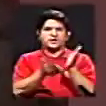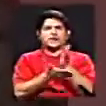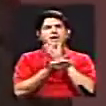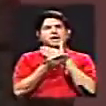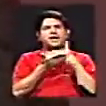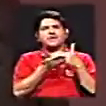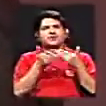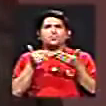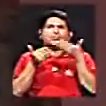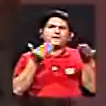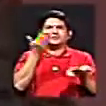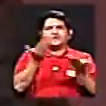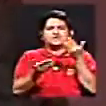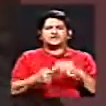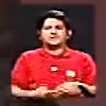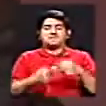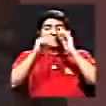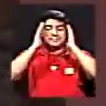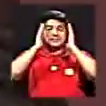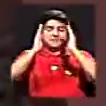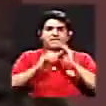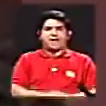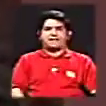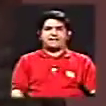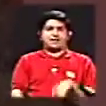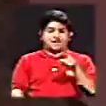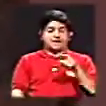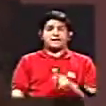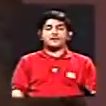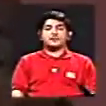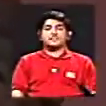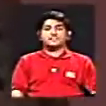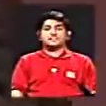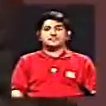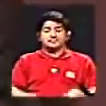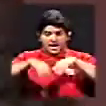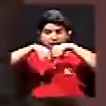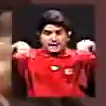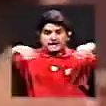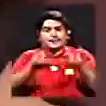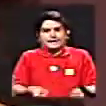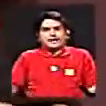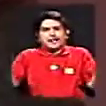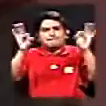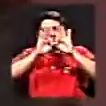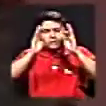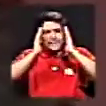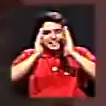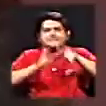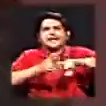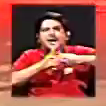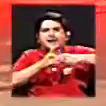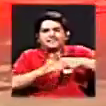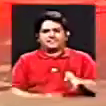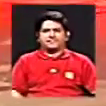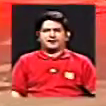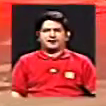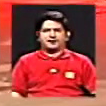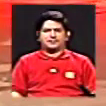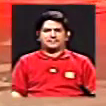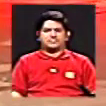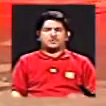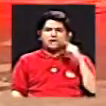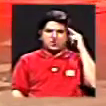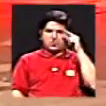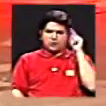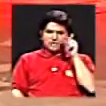algunas cosas que son prioritarias y definitivamente esta alcantarilla es uno de esos elementos prioritarios en el mantenimiento. Y esas alcantarillas, me imagino, bueno,